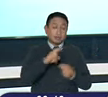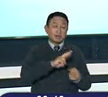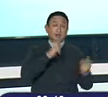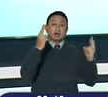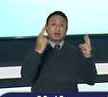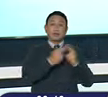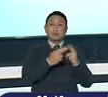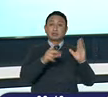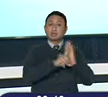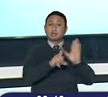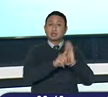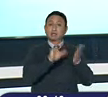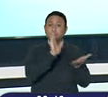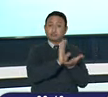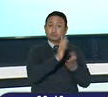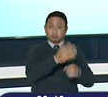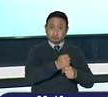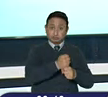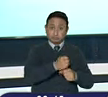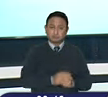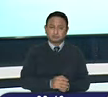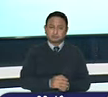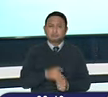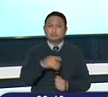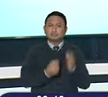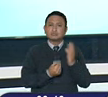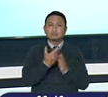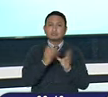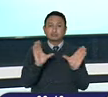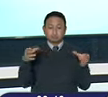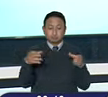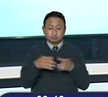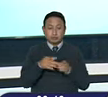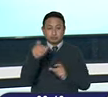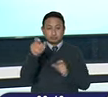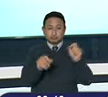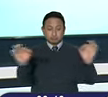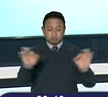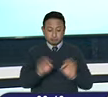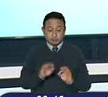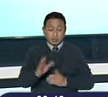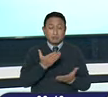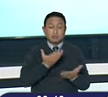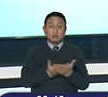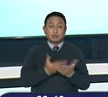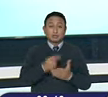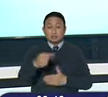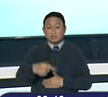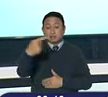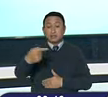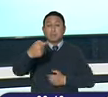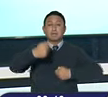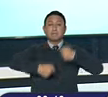a la Ley de Seguridad Social, para lo cual creó una comisión ciudadana que presentará una propuesta en mayo de este